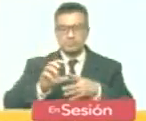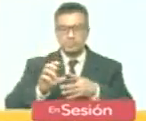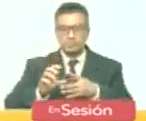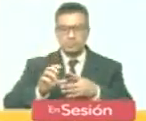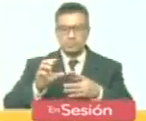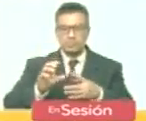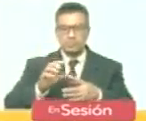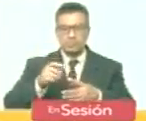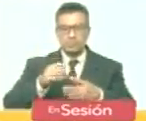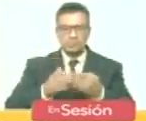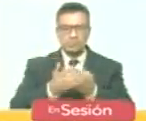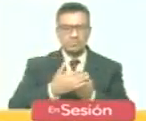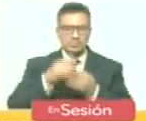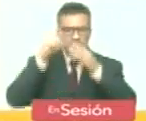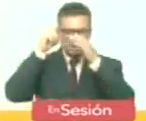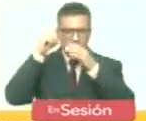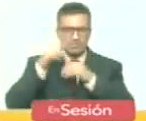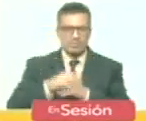el terrorismo,